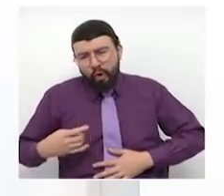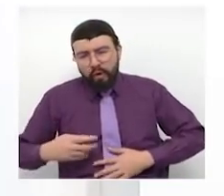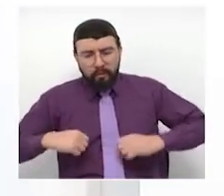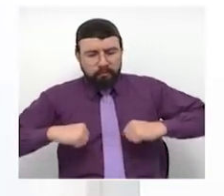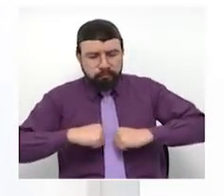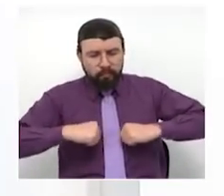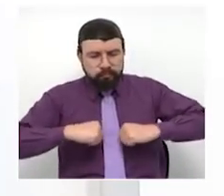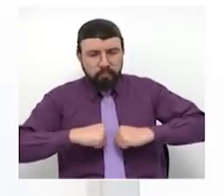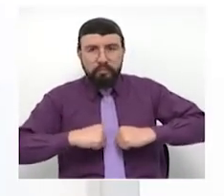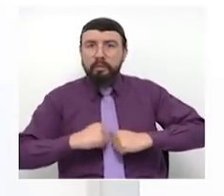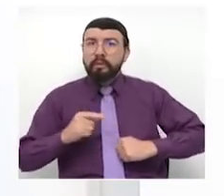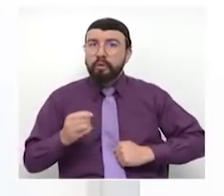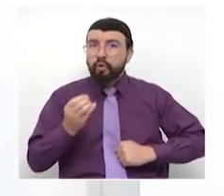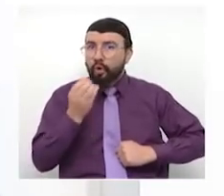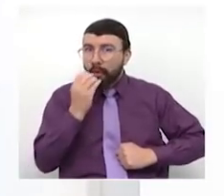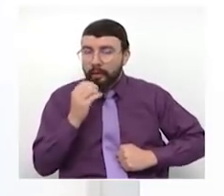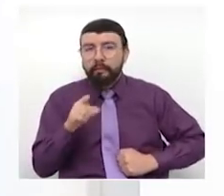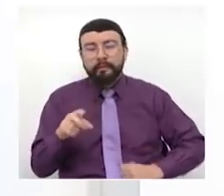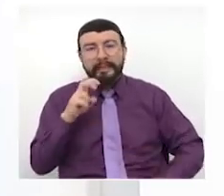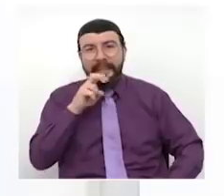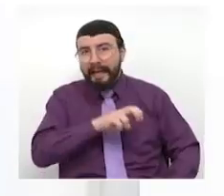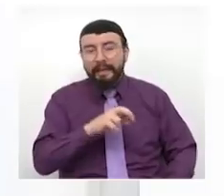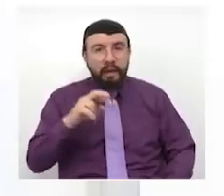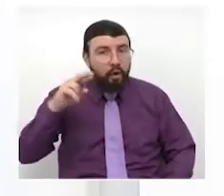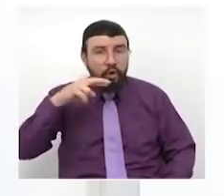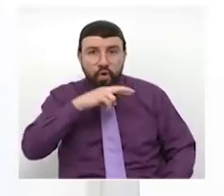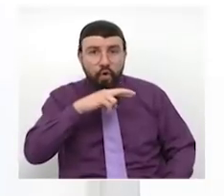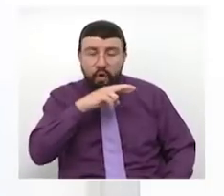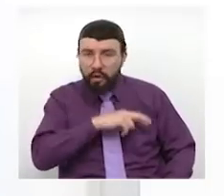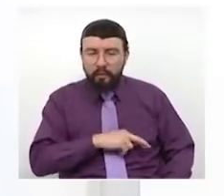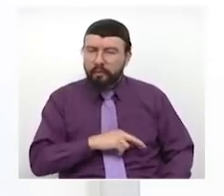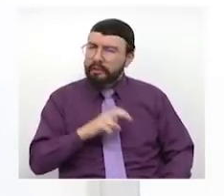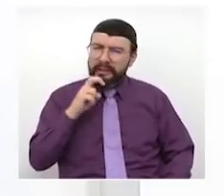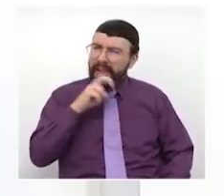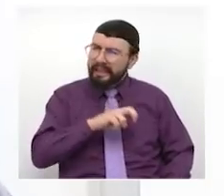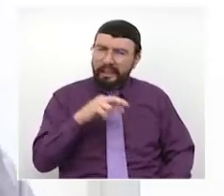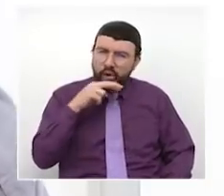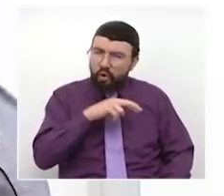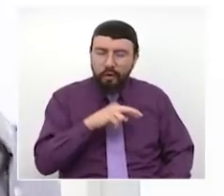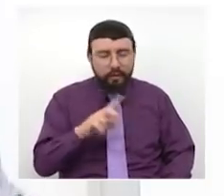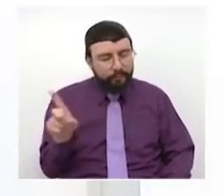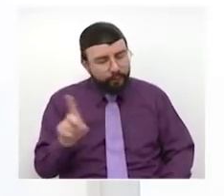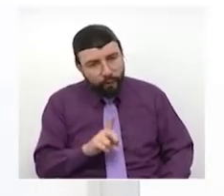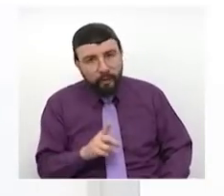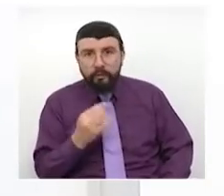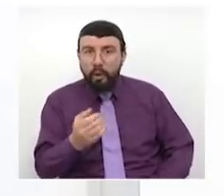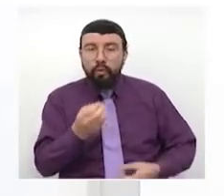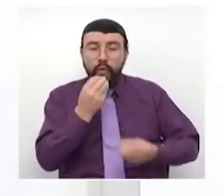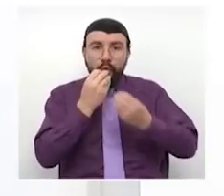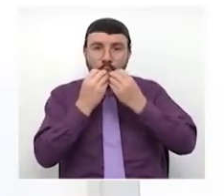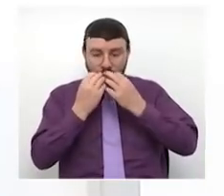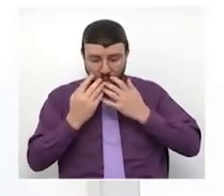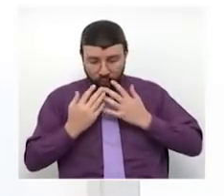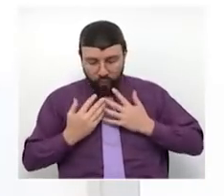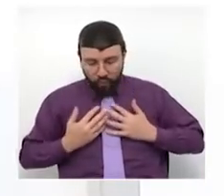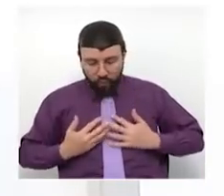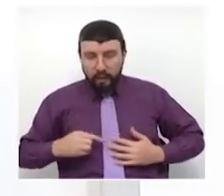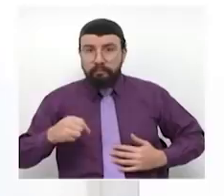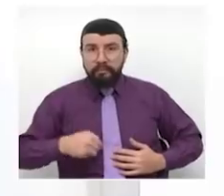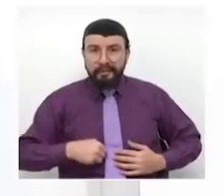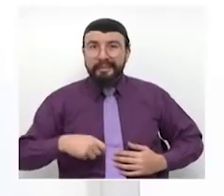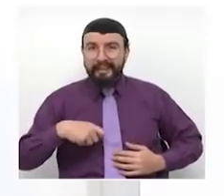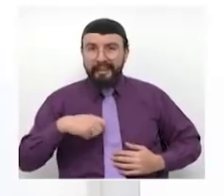comiendo carne roja. No debe comer la carne roja porque la carne roja en sus componentes tiene una sustancia que se llama